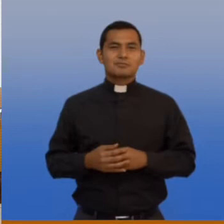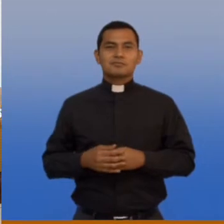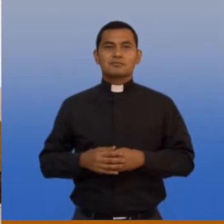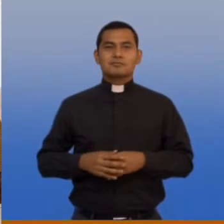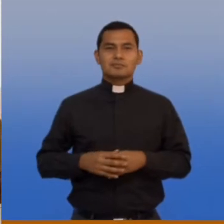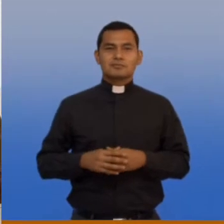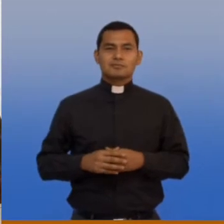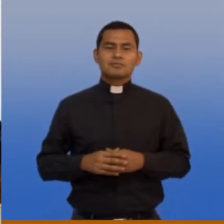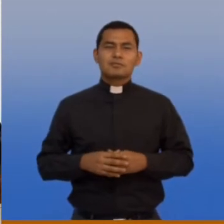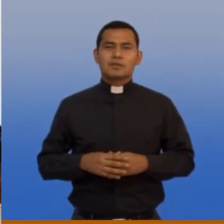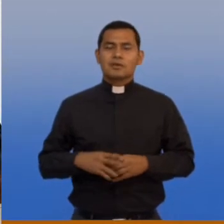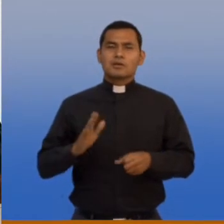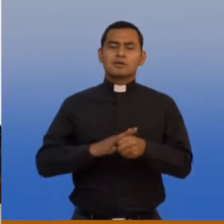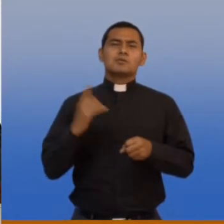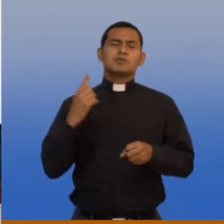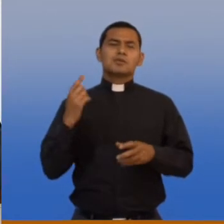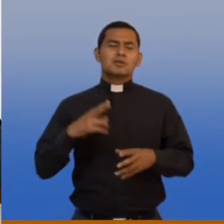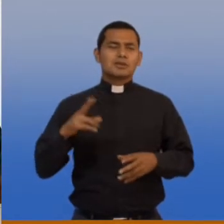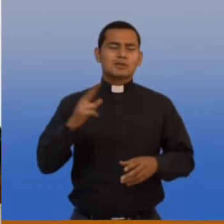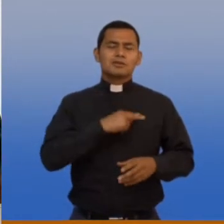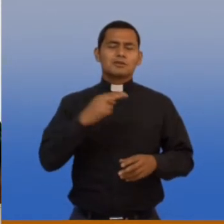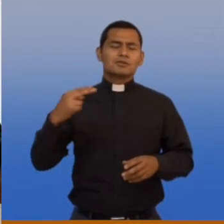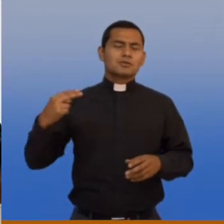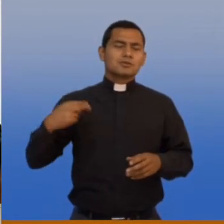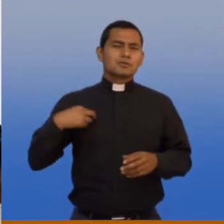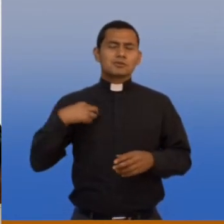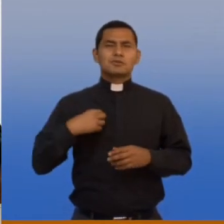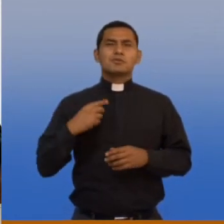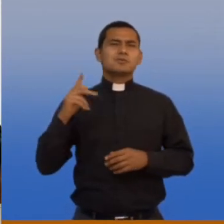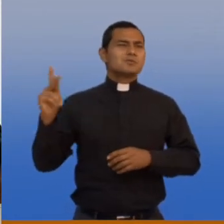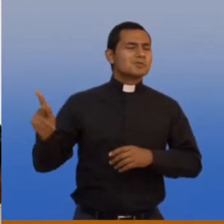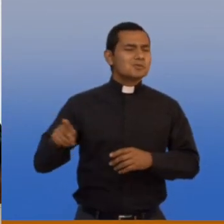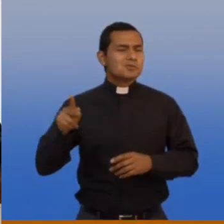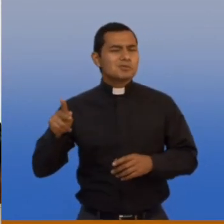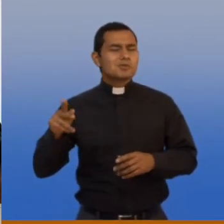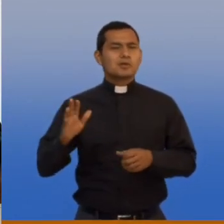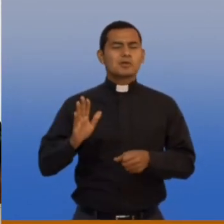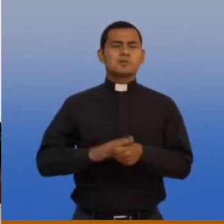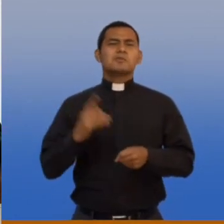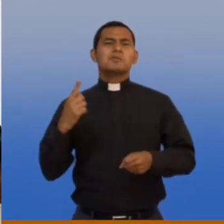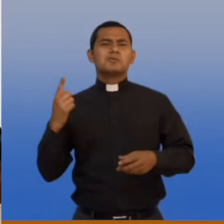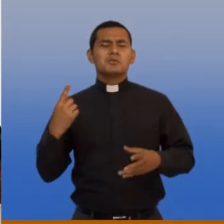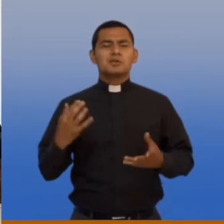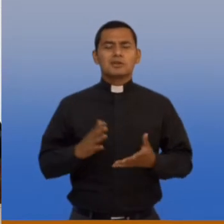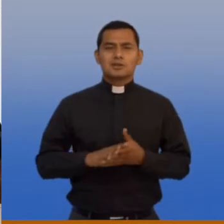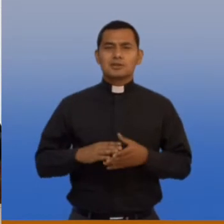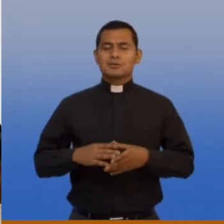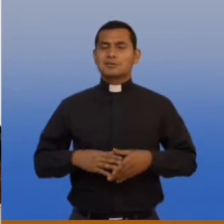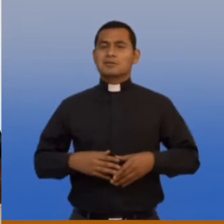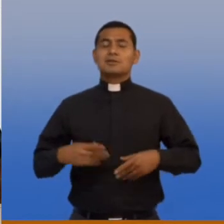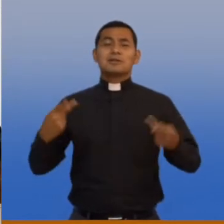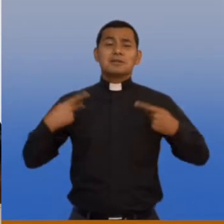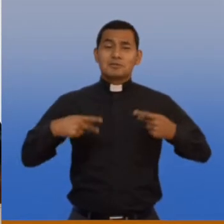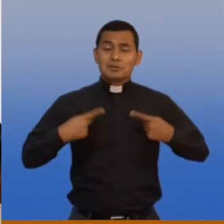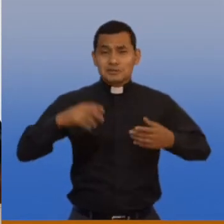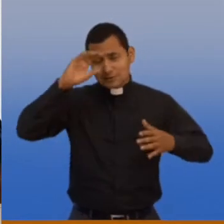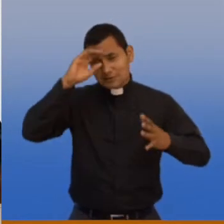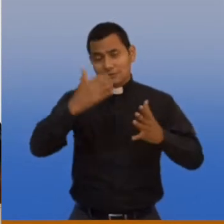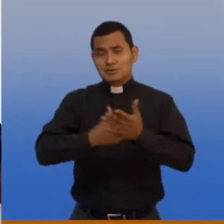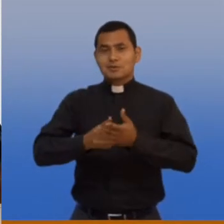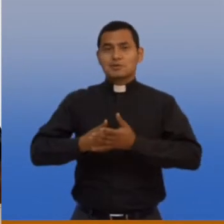muchas personas están abandonando poco a poco el espíritu de estos días santos. Según estas